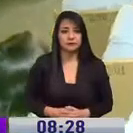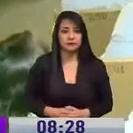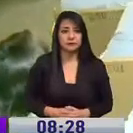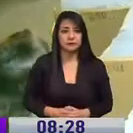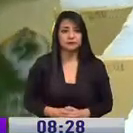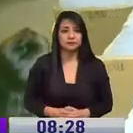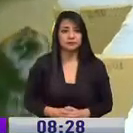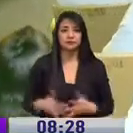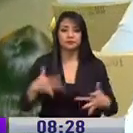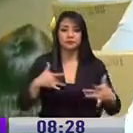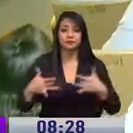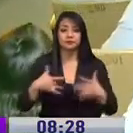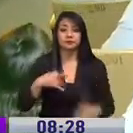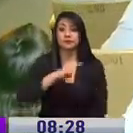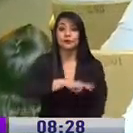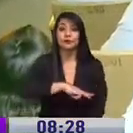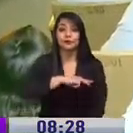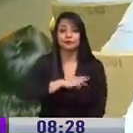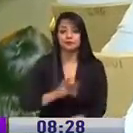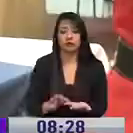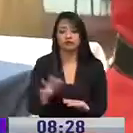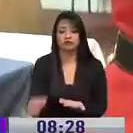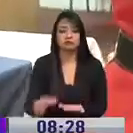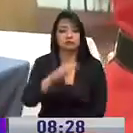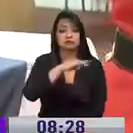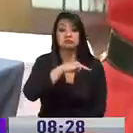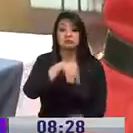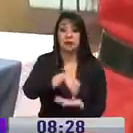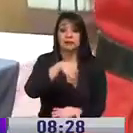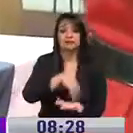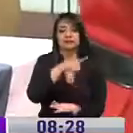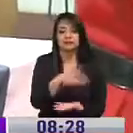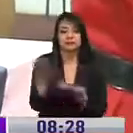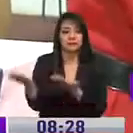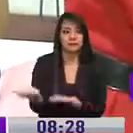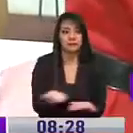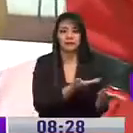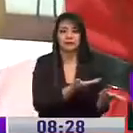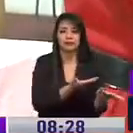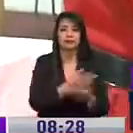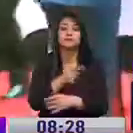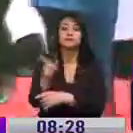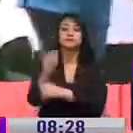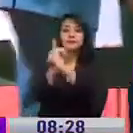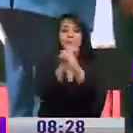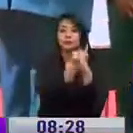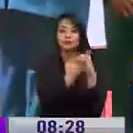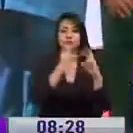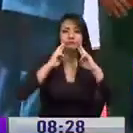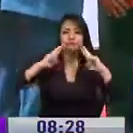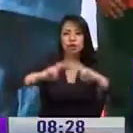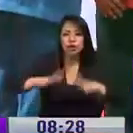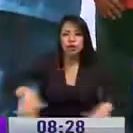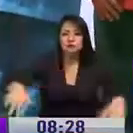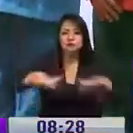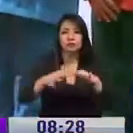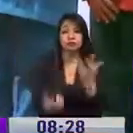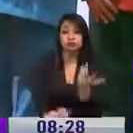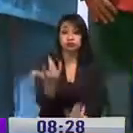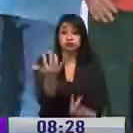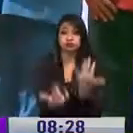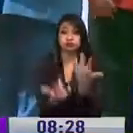Fue en el Teatro Municipal Carlos Brito del Cantón Mejía en donde se llevó adelante este acto de reconocimiento a las instituciones que apoyaron la mitigación del incendio